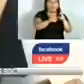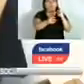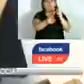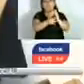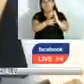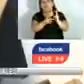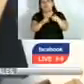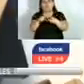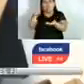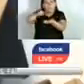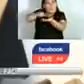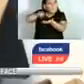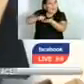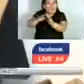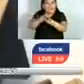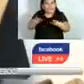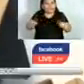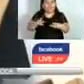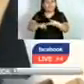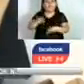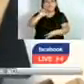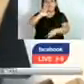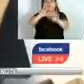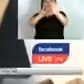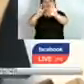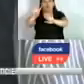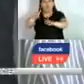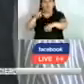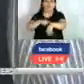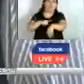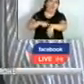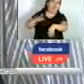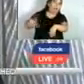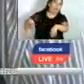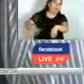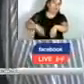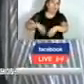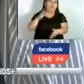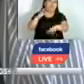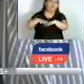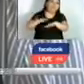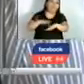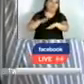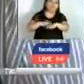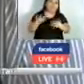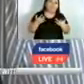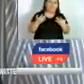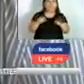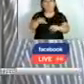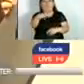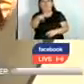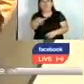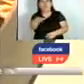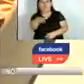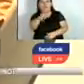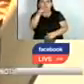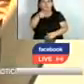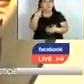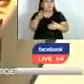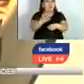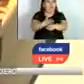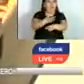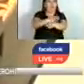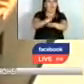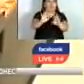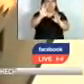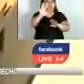falta de tinta indeleble, 379 denuncias de atrasos en apertura de los centros de votación y de otros que cerraron antes del